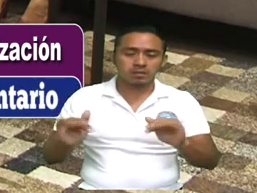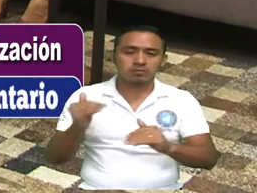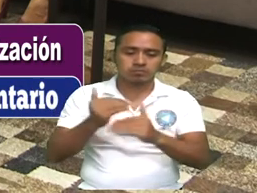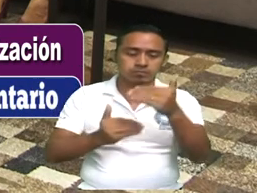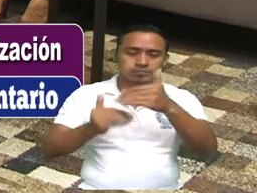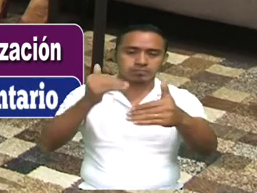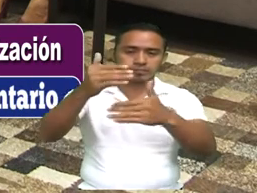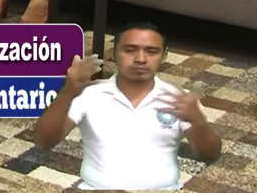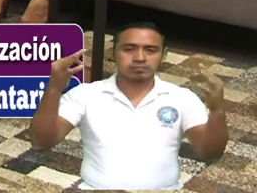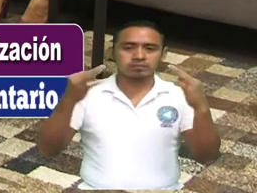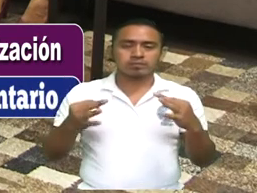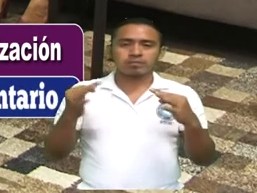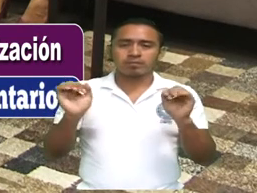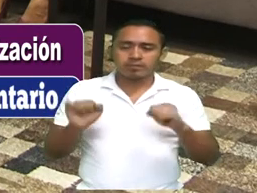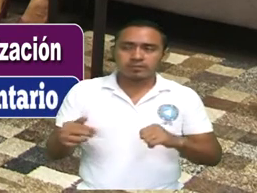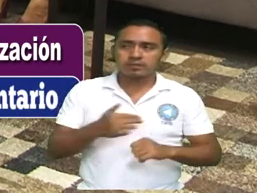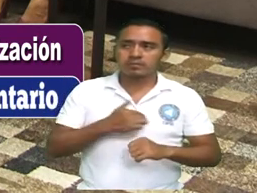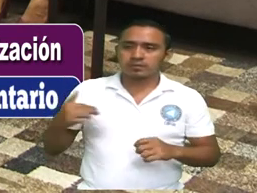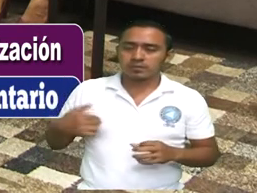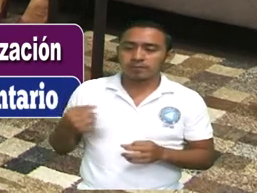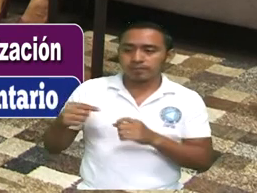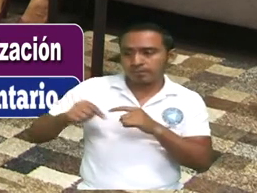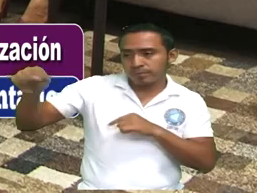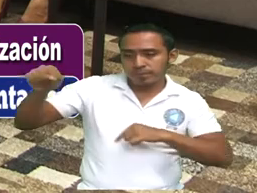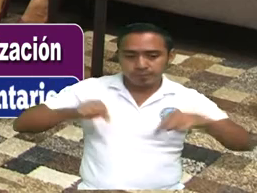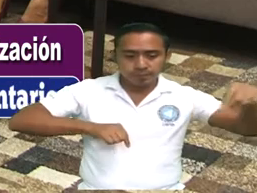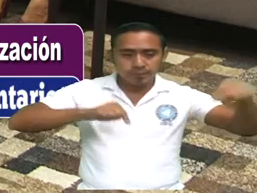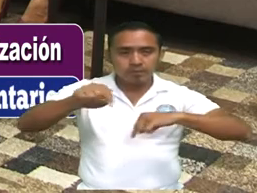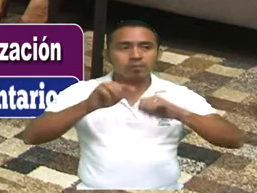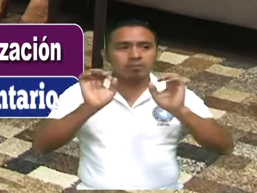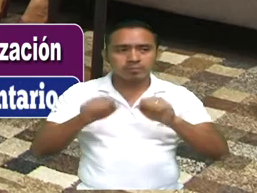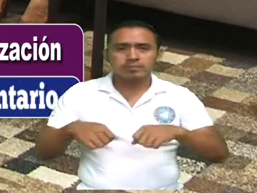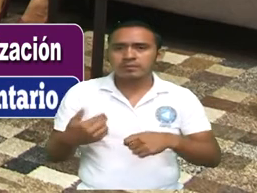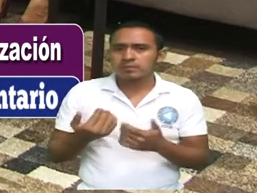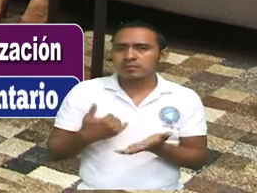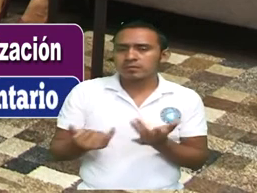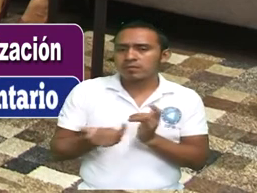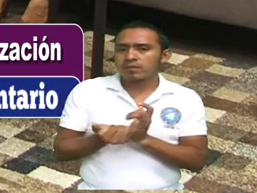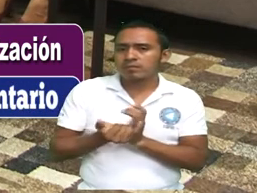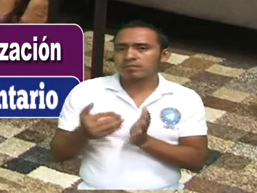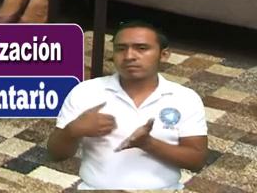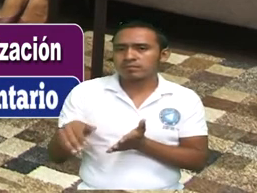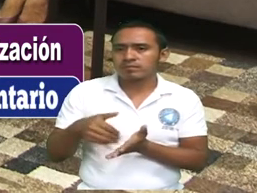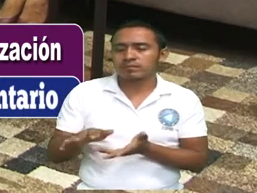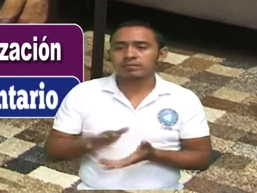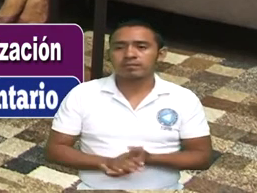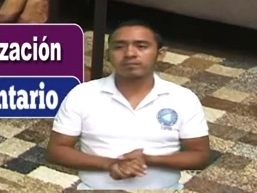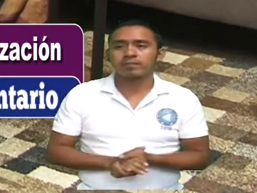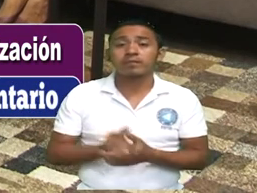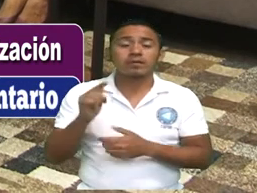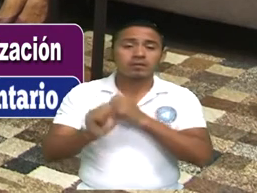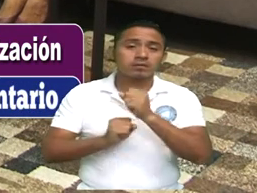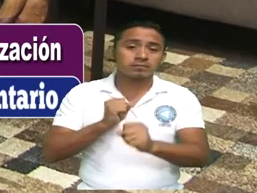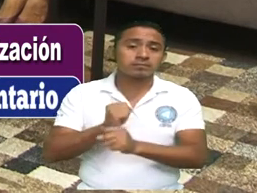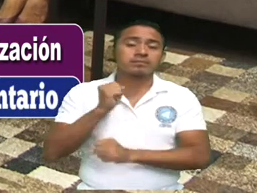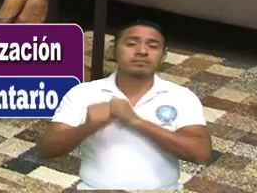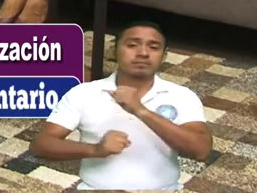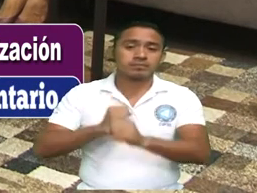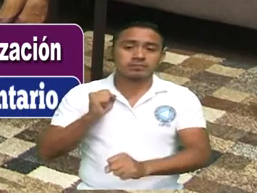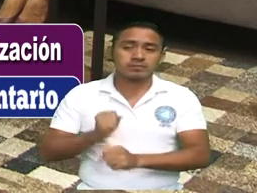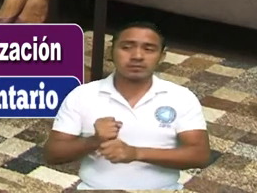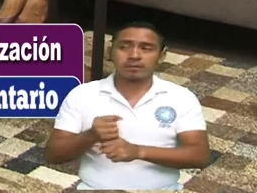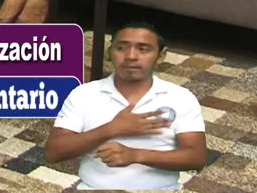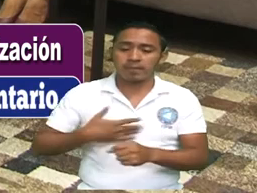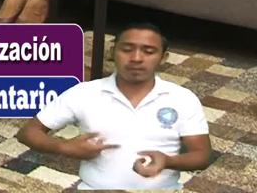esos espacios donde ellos puedan movilizarse libremente también. Y pues ahí es cada año se